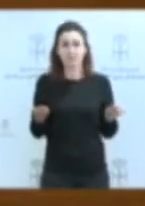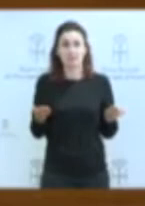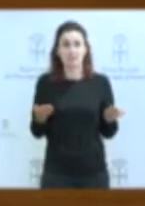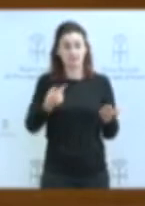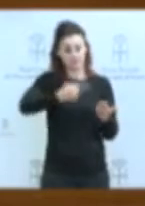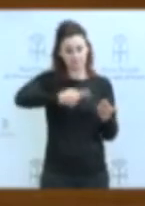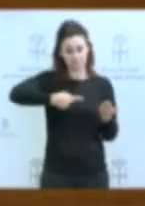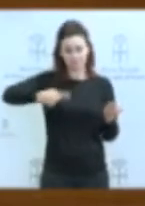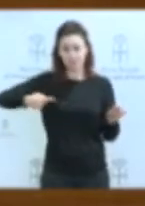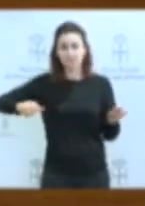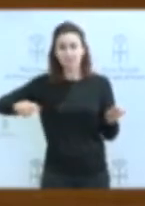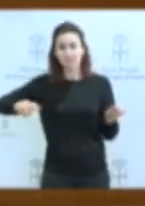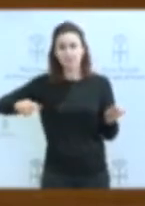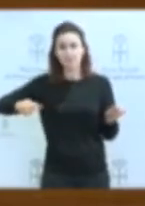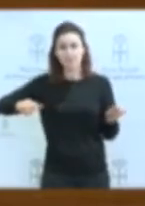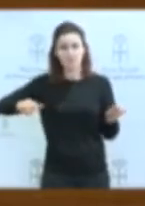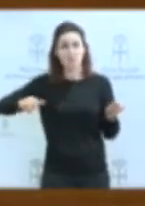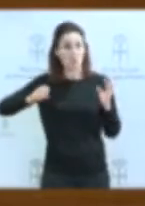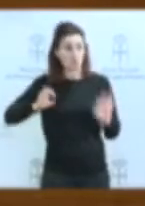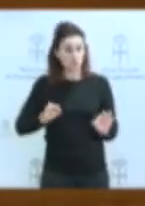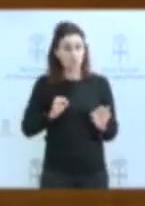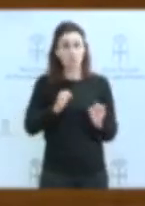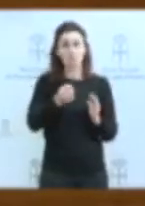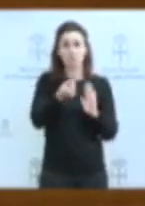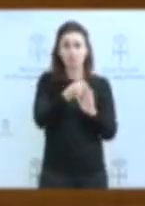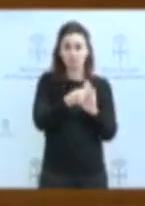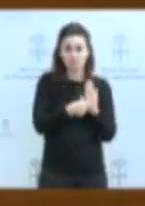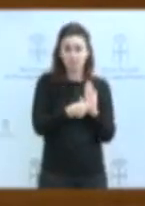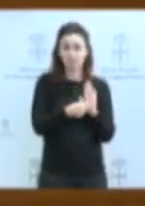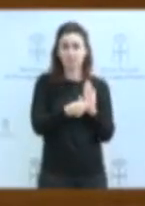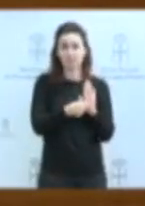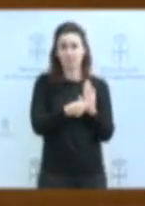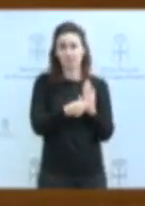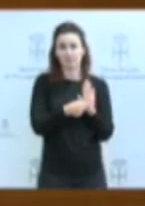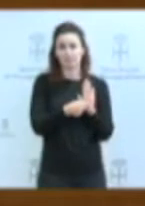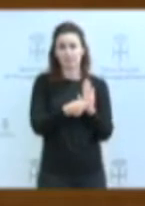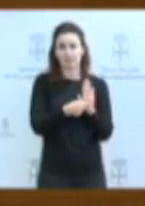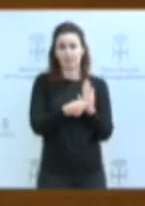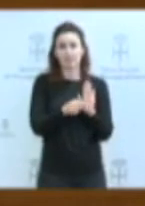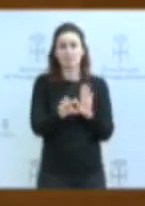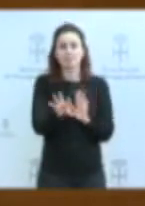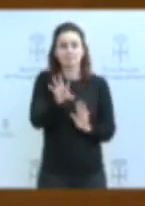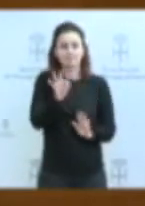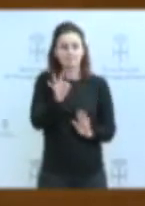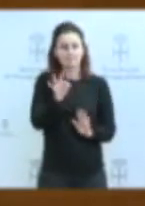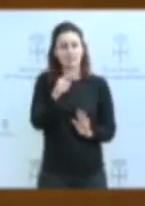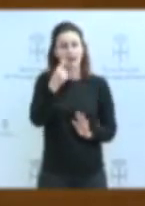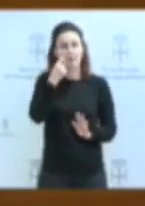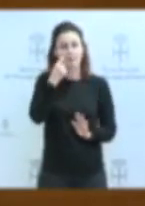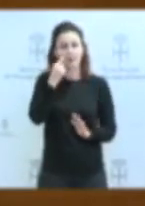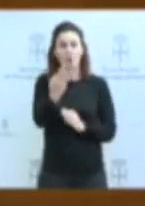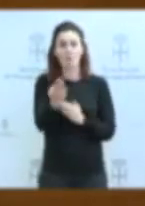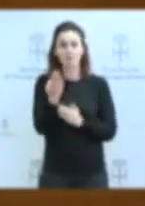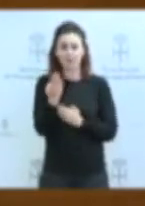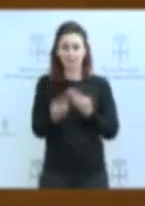que rigen la selección y la valoración de ofertas en ambos concursos es en función del